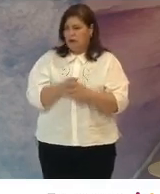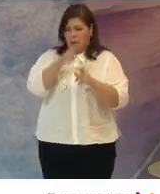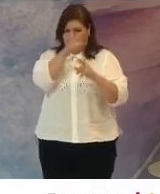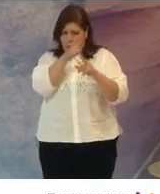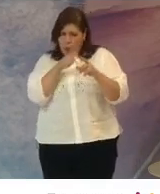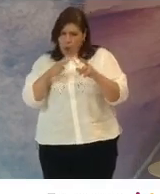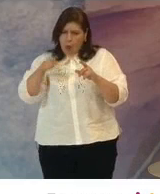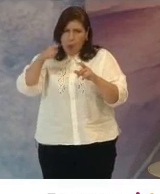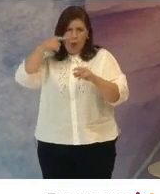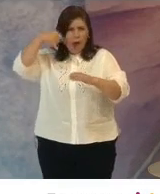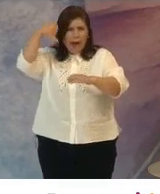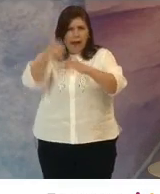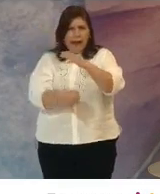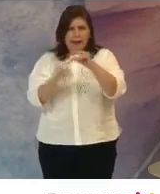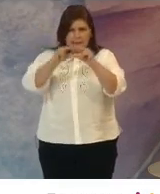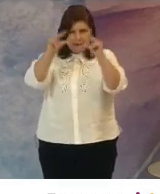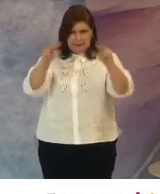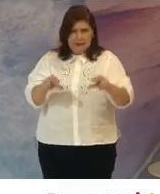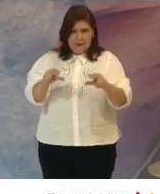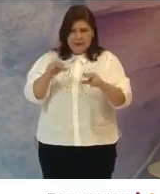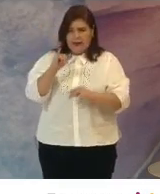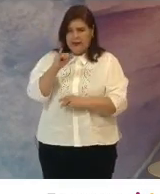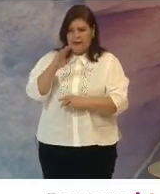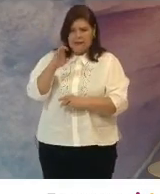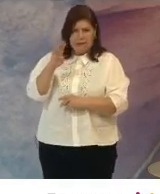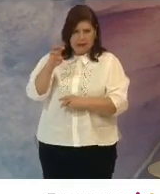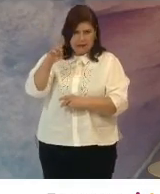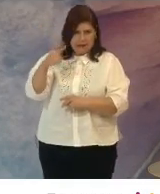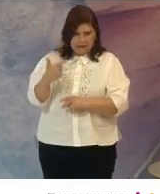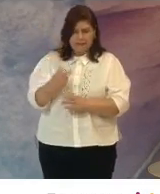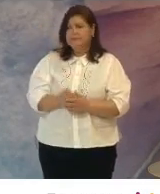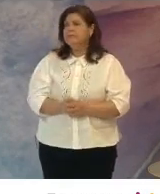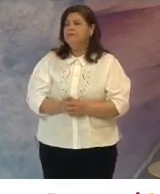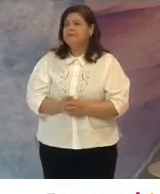profundas del iceberg, podemos ver la